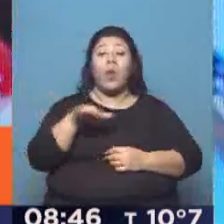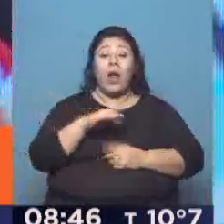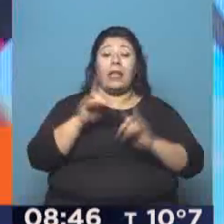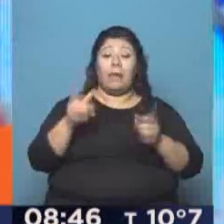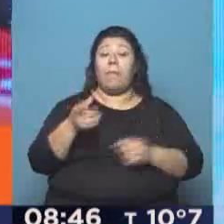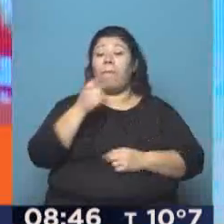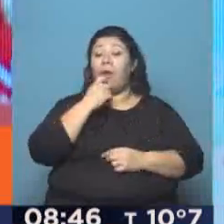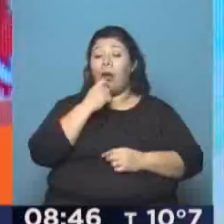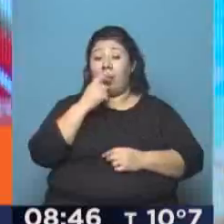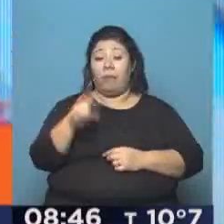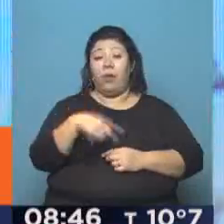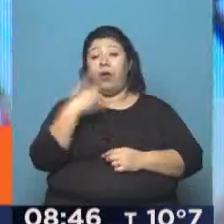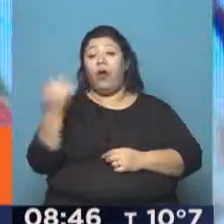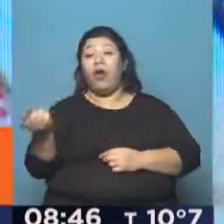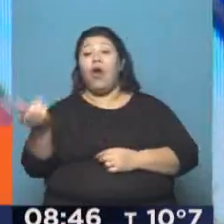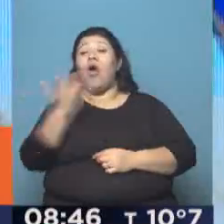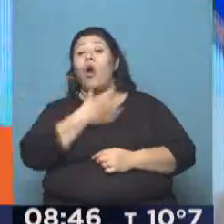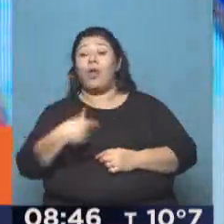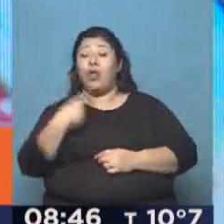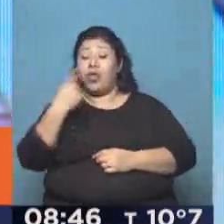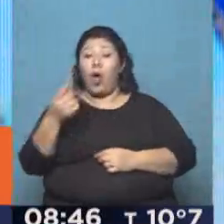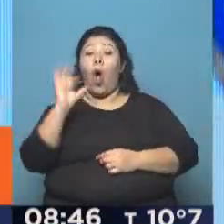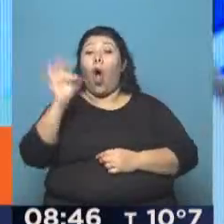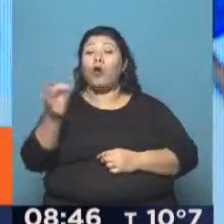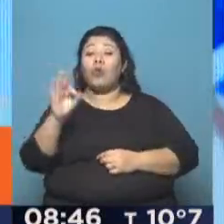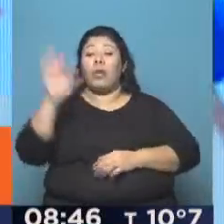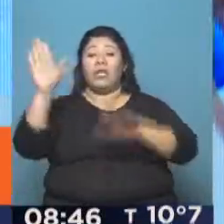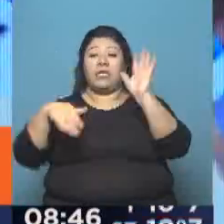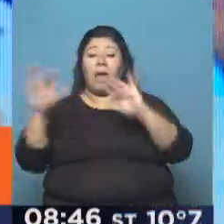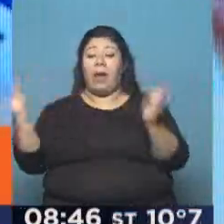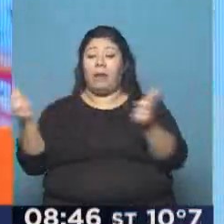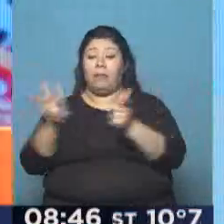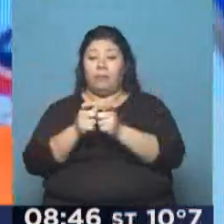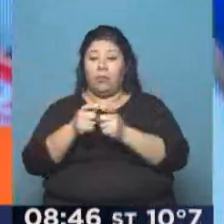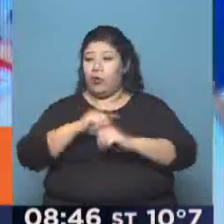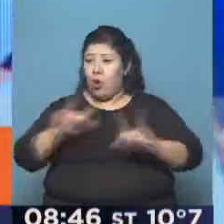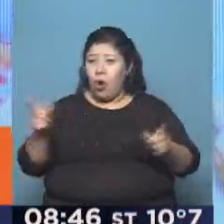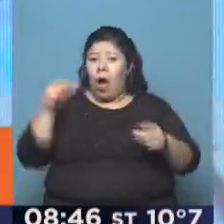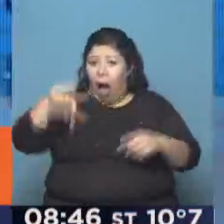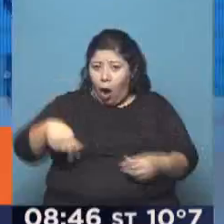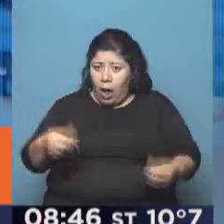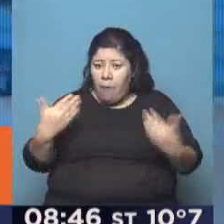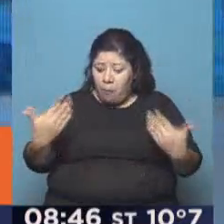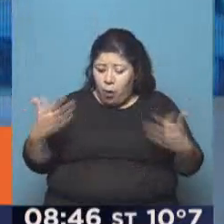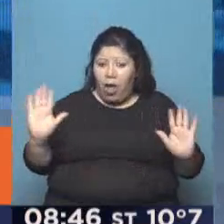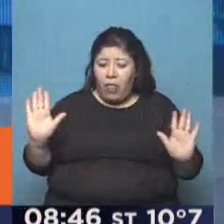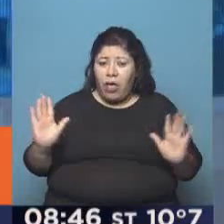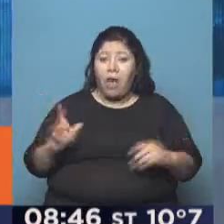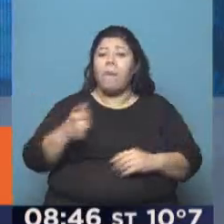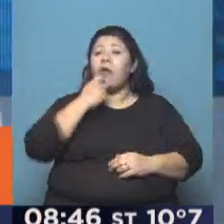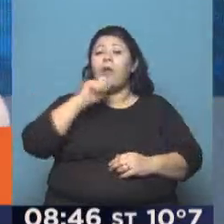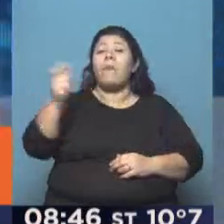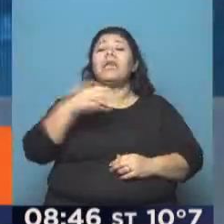hacer la audiencia pública en octubre yo digo la verdad por qué no la hacen ahora por qué la audiencia pública no es en agosto entonces después el aumento se